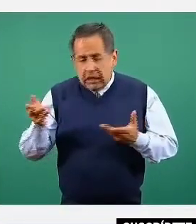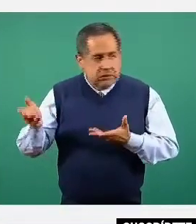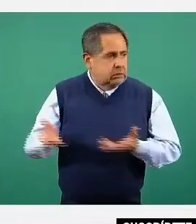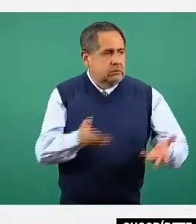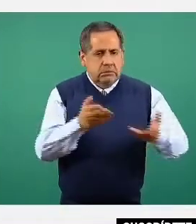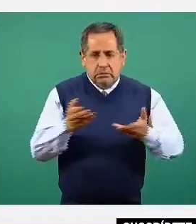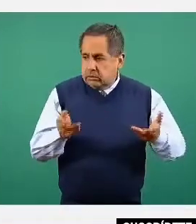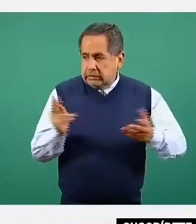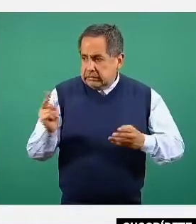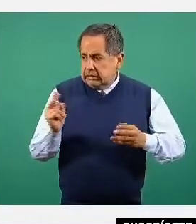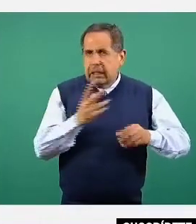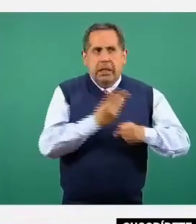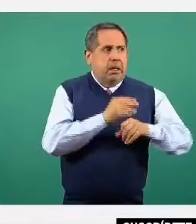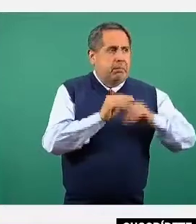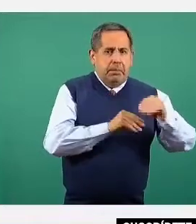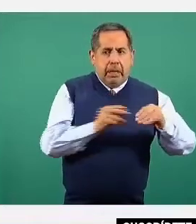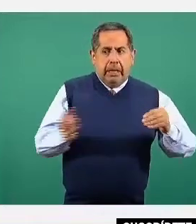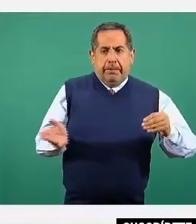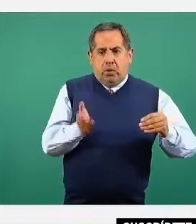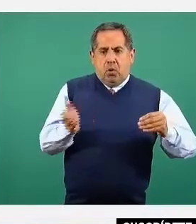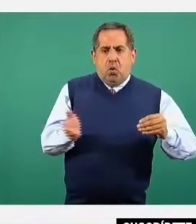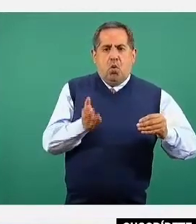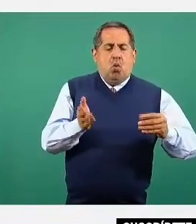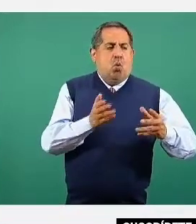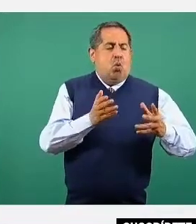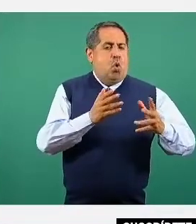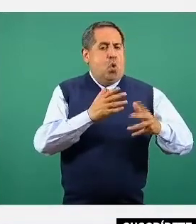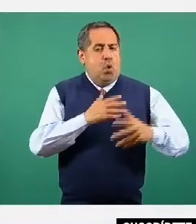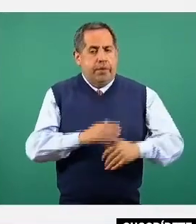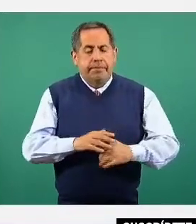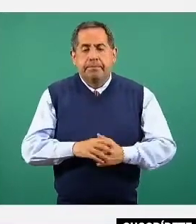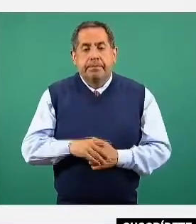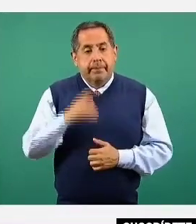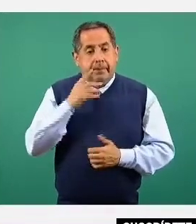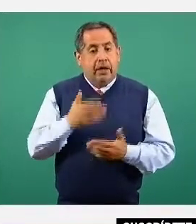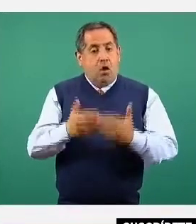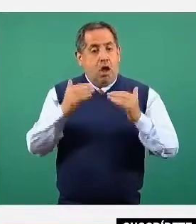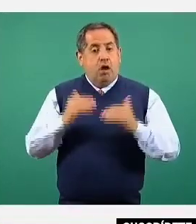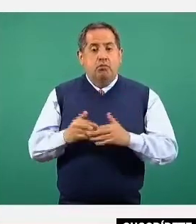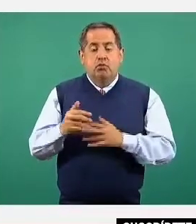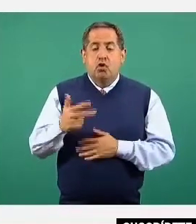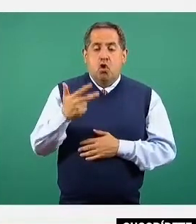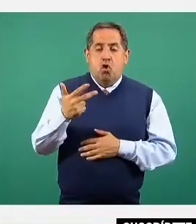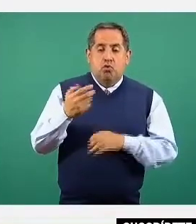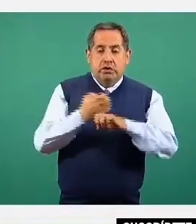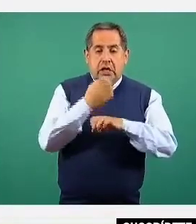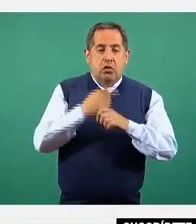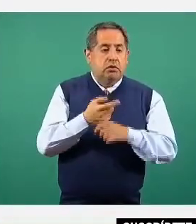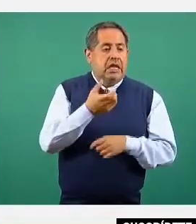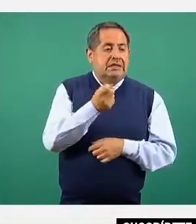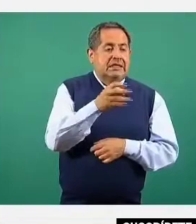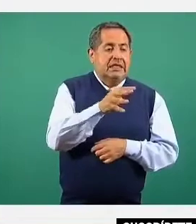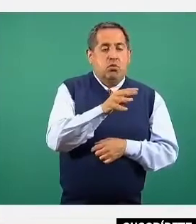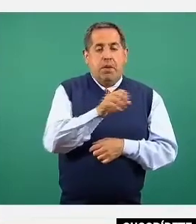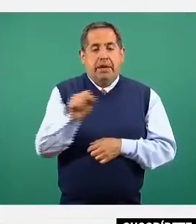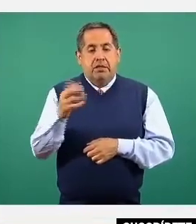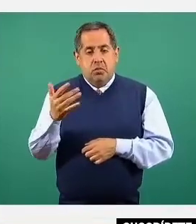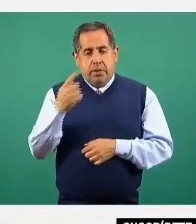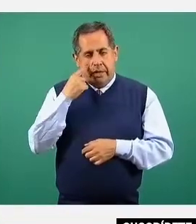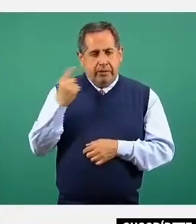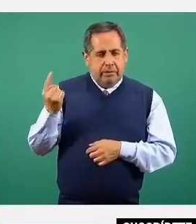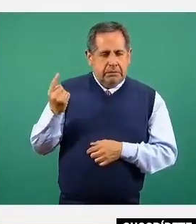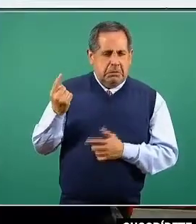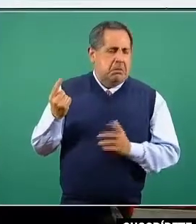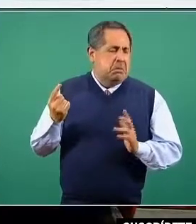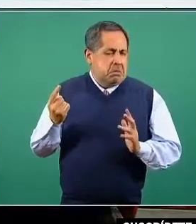las camas necesarias para poder atender a las personas. 8 entidades ahora en el rango de entre 69 y 50 están aquí